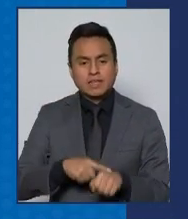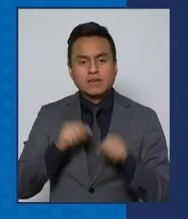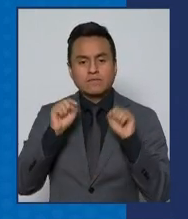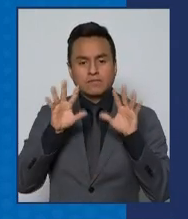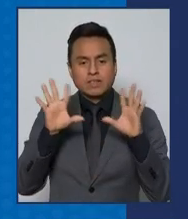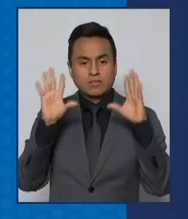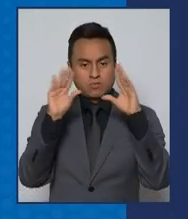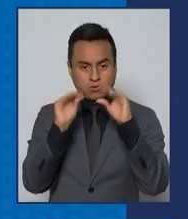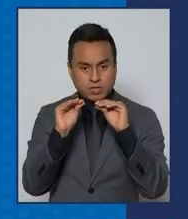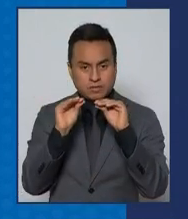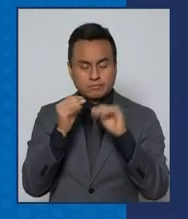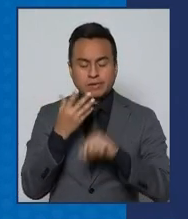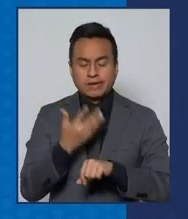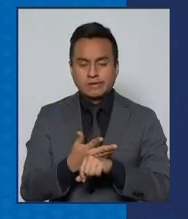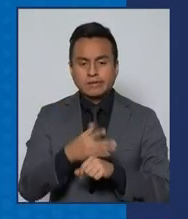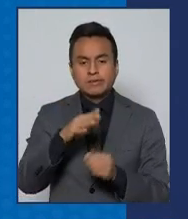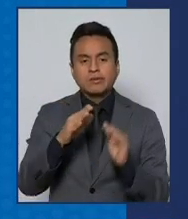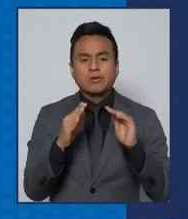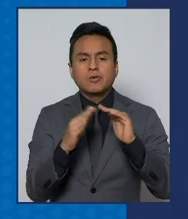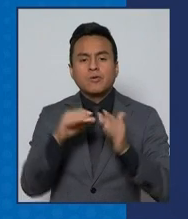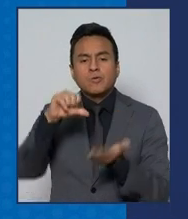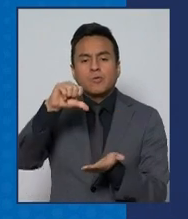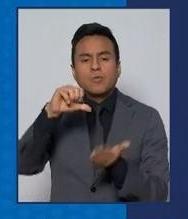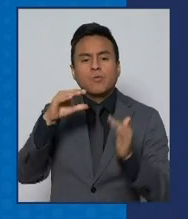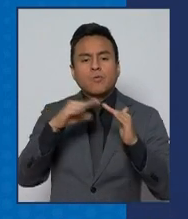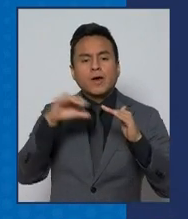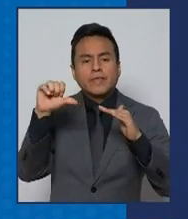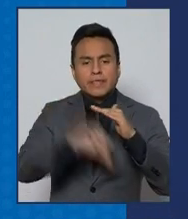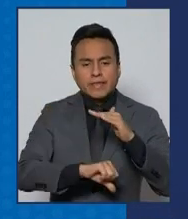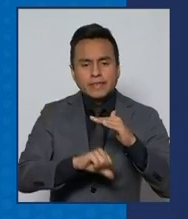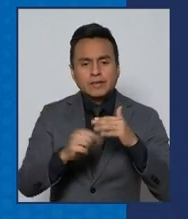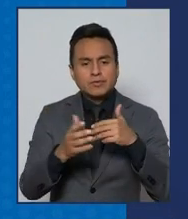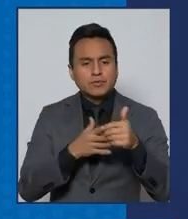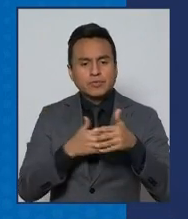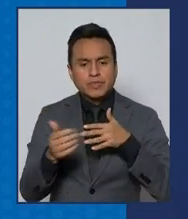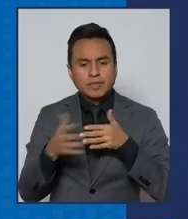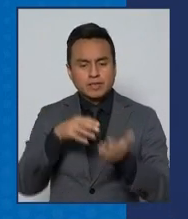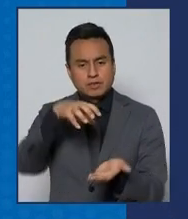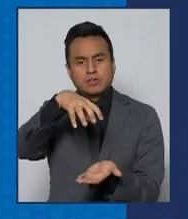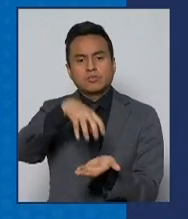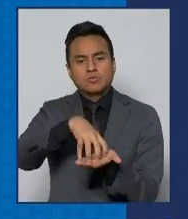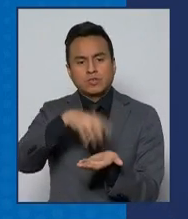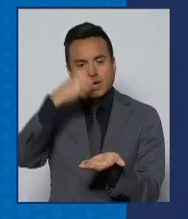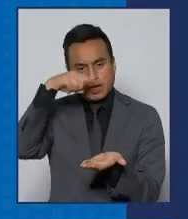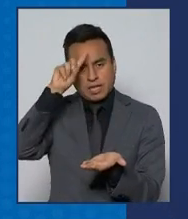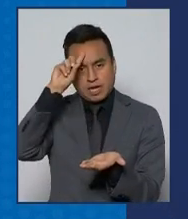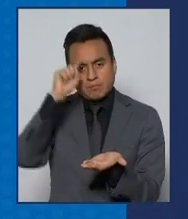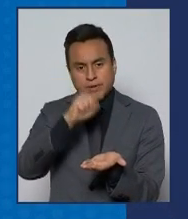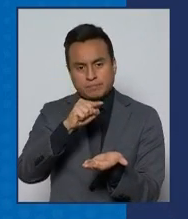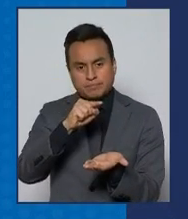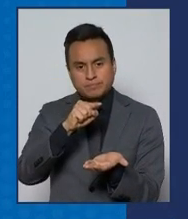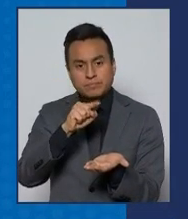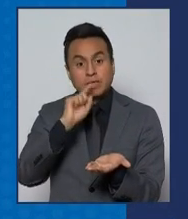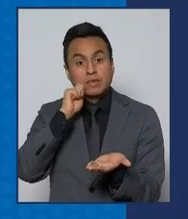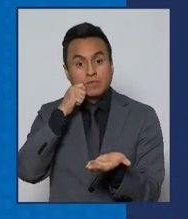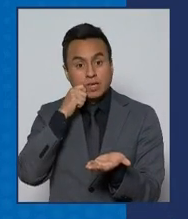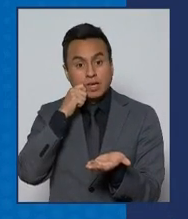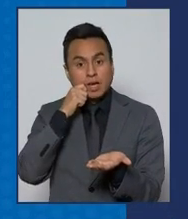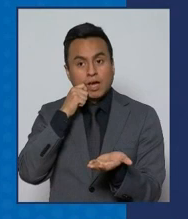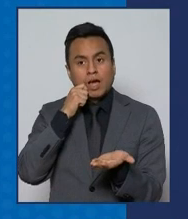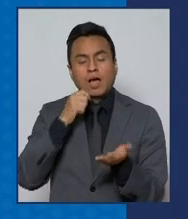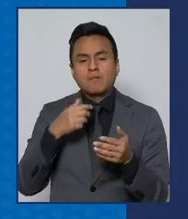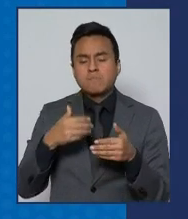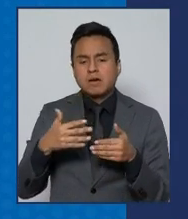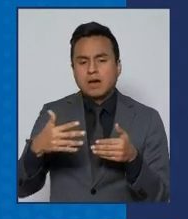horas, una cuarentena en la ciudad de Calama, que se va a